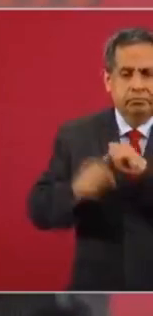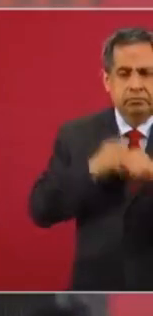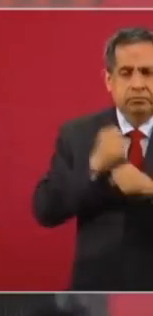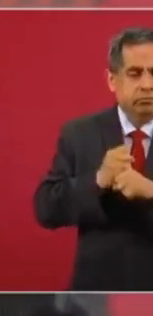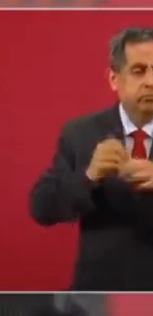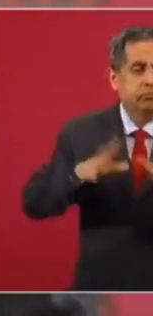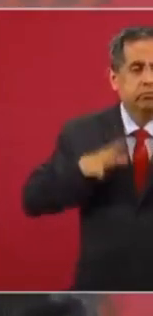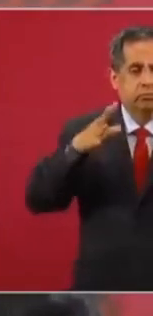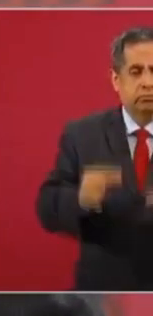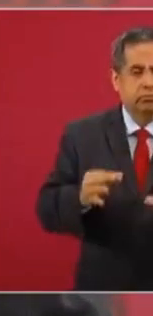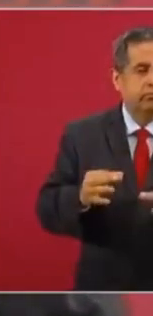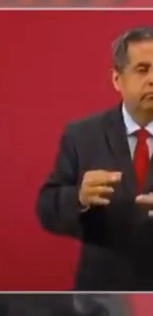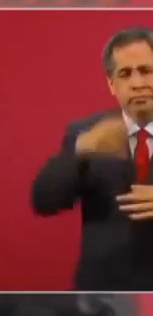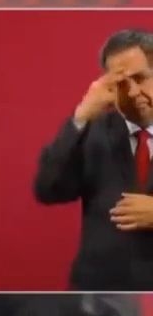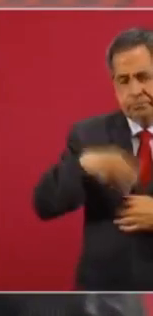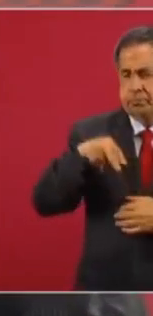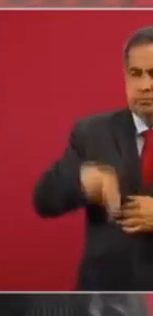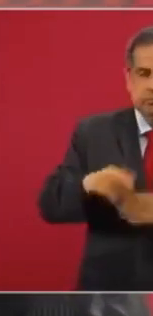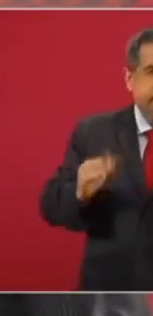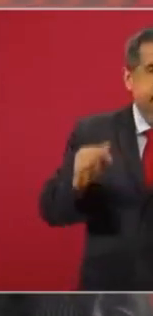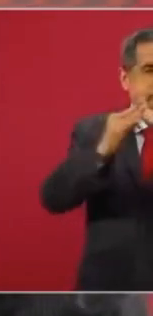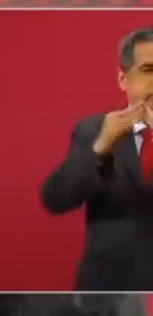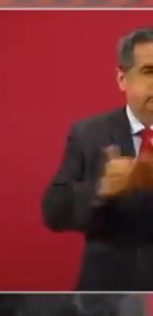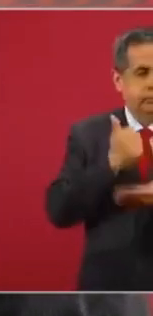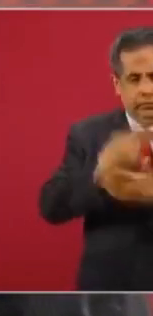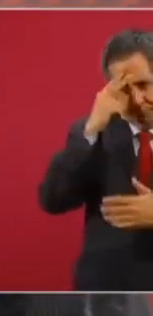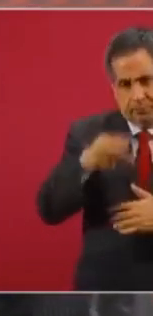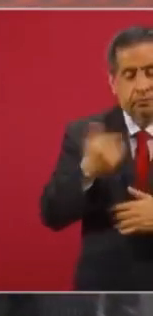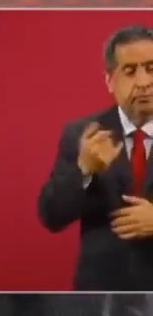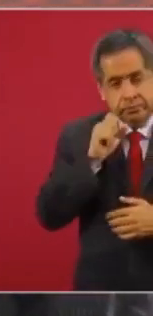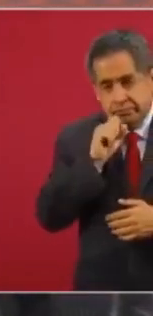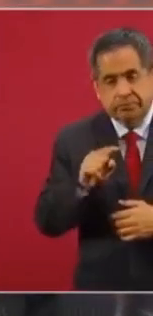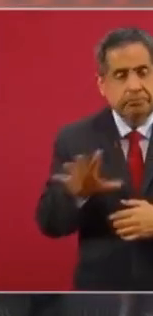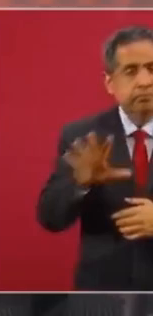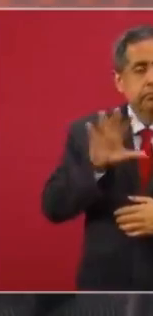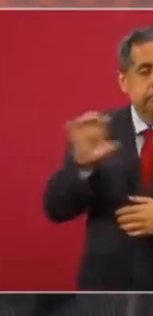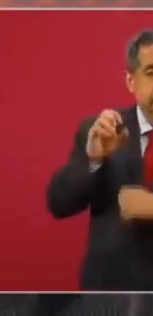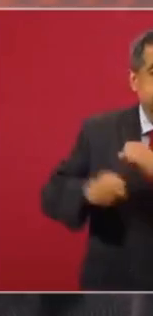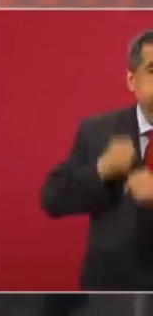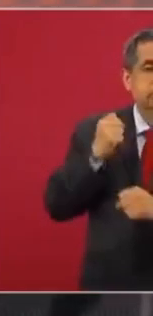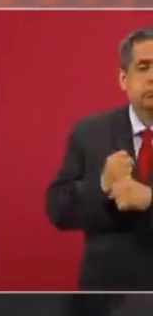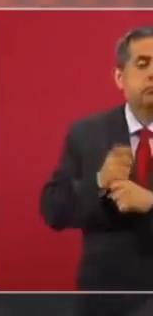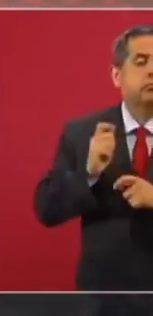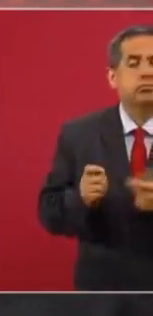México Tenochtitlan y 500 años